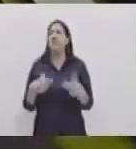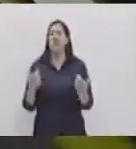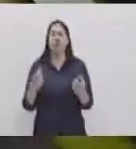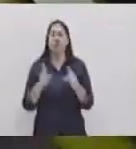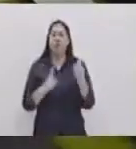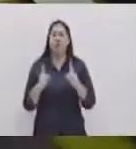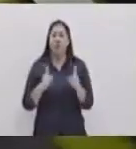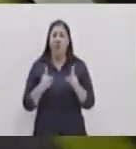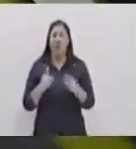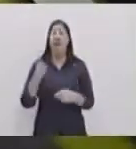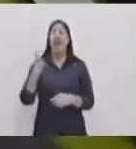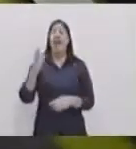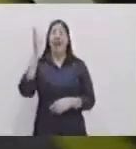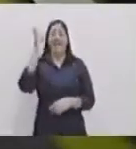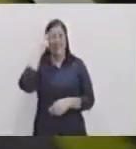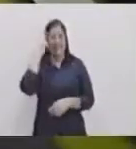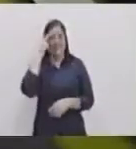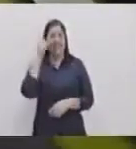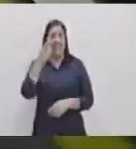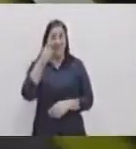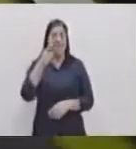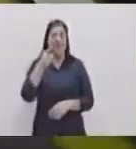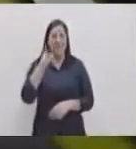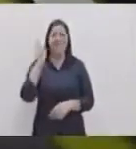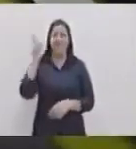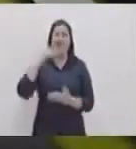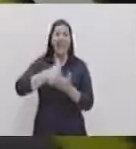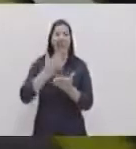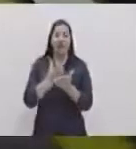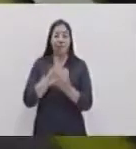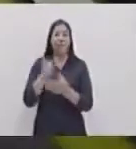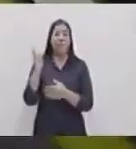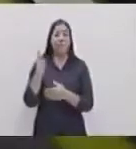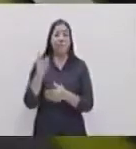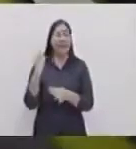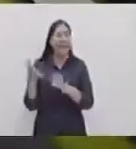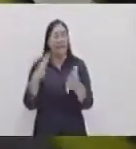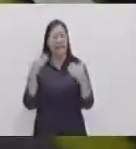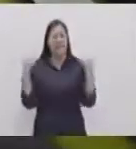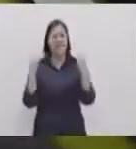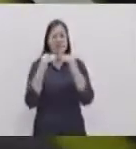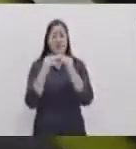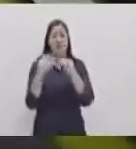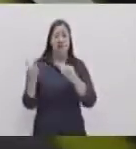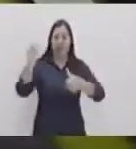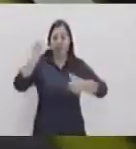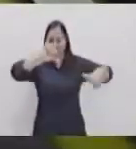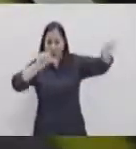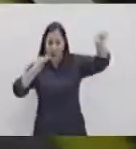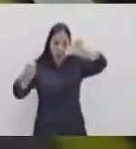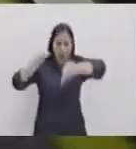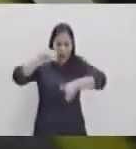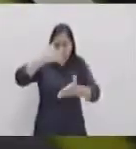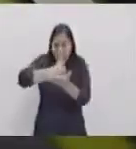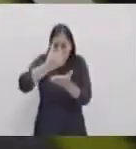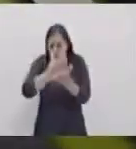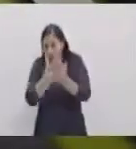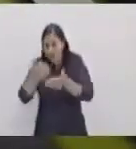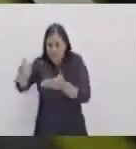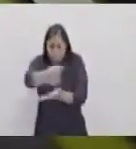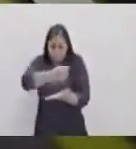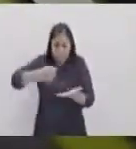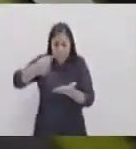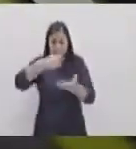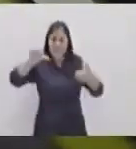Recuérdate que la cocina es el laboratorio de química más amplio que tenemos, ¿verdad? Sí. Siempre y cuando sepamos qué es lo que hay ahí adentro y